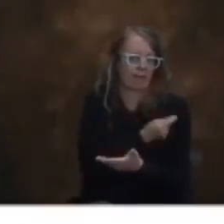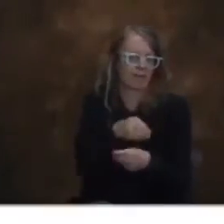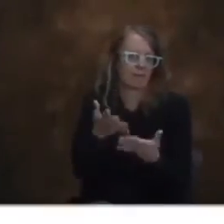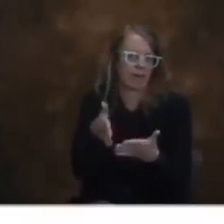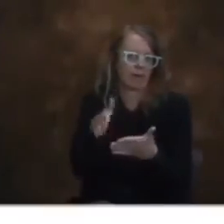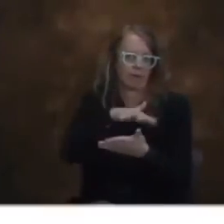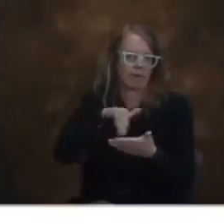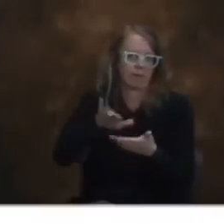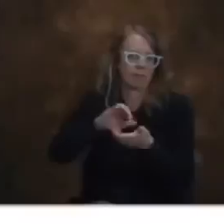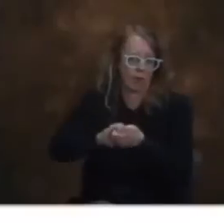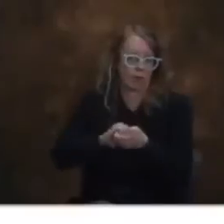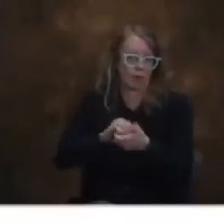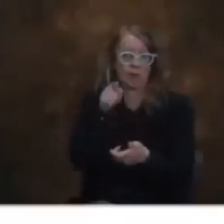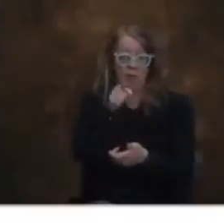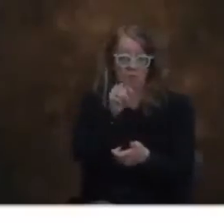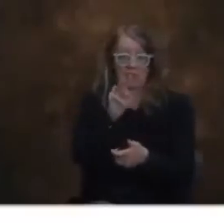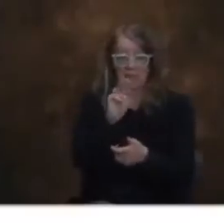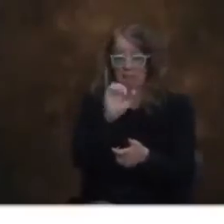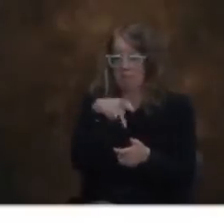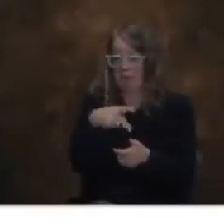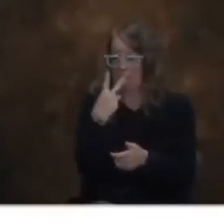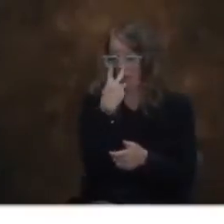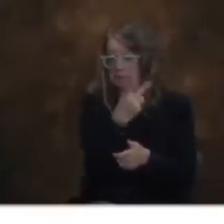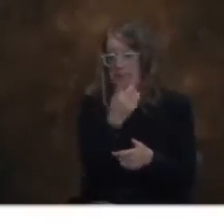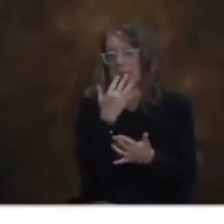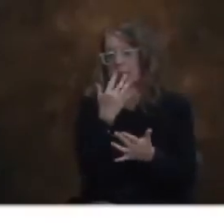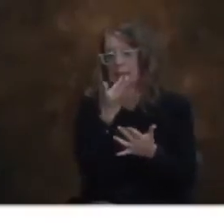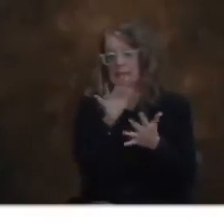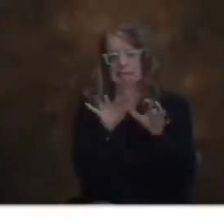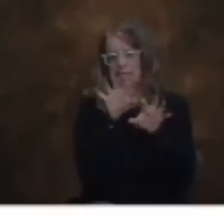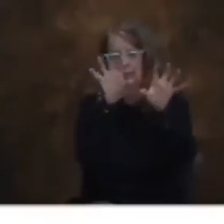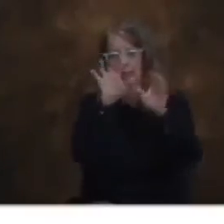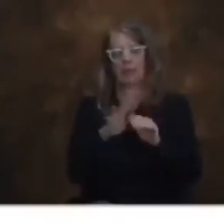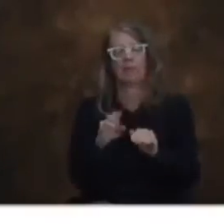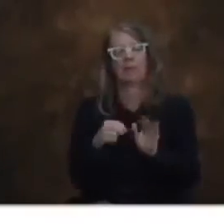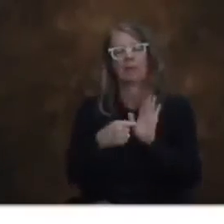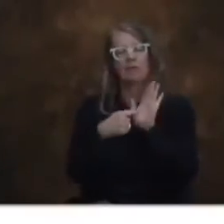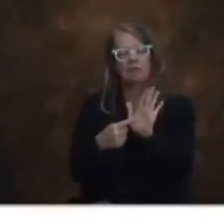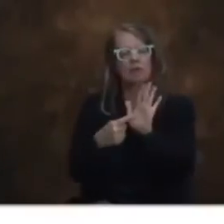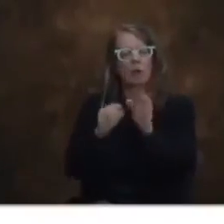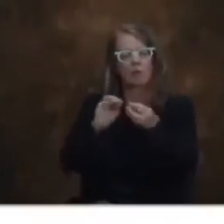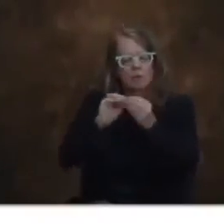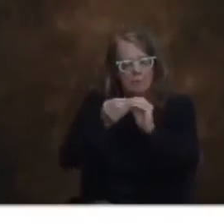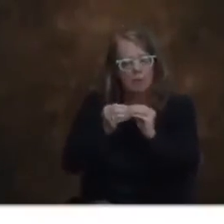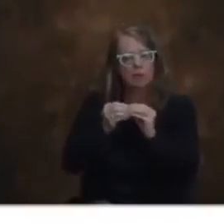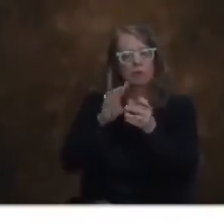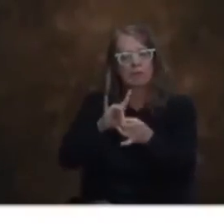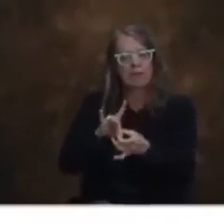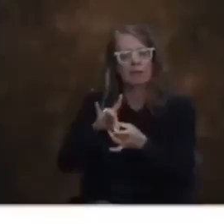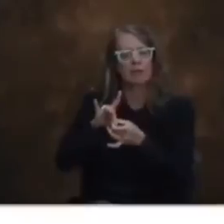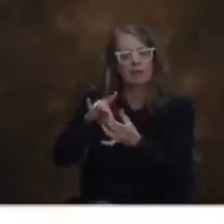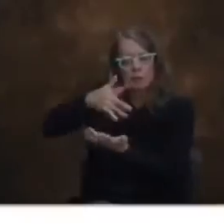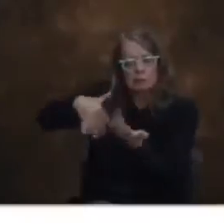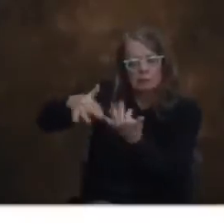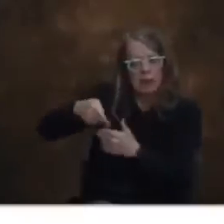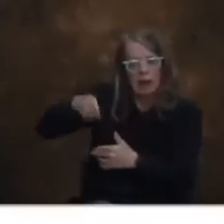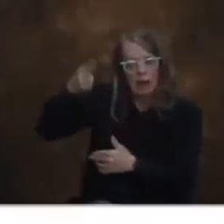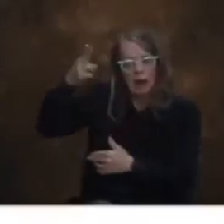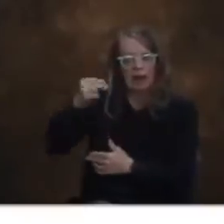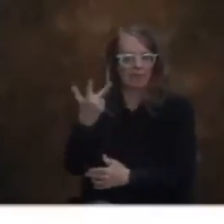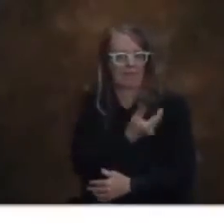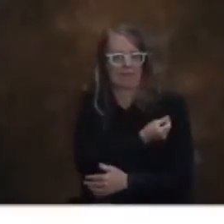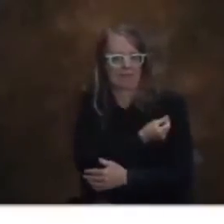bien tiene muchos colores muestra las secciones censales por